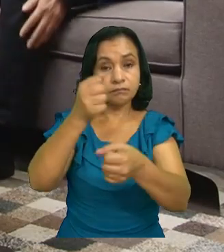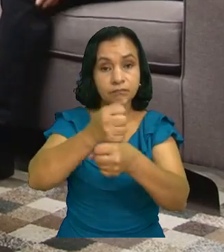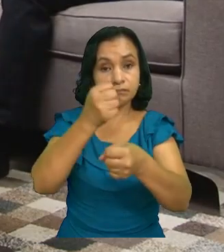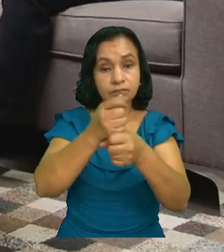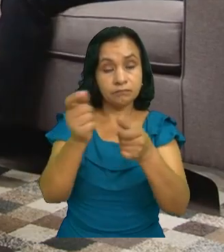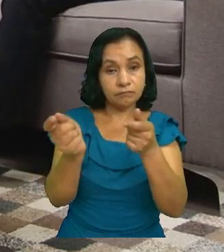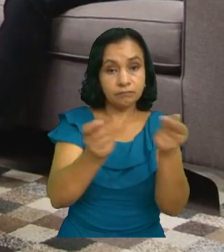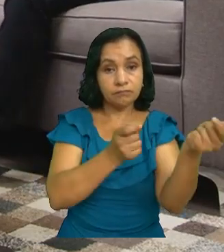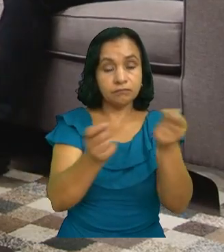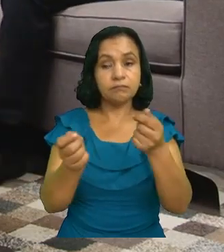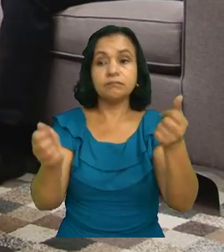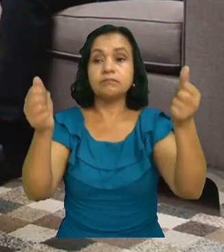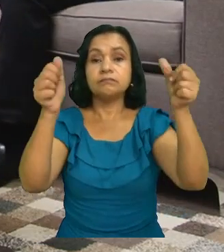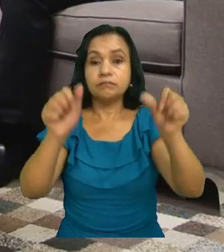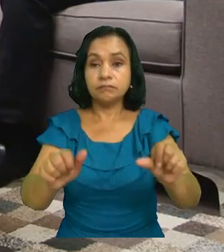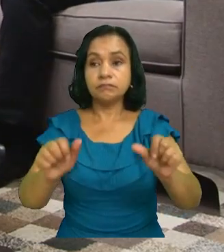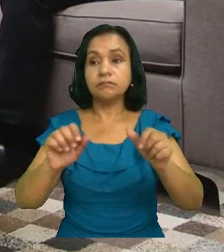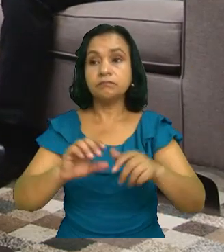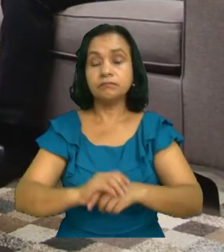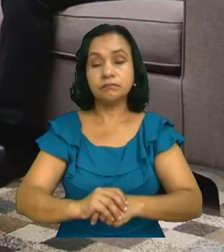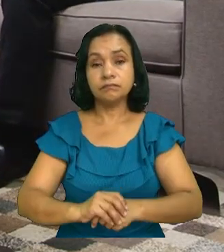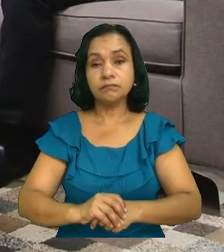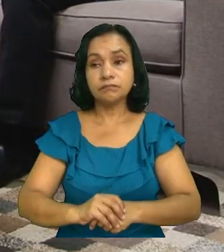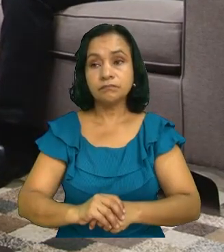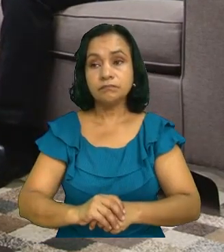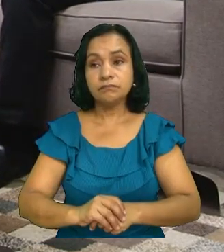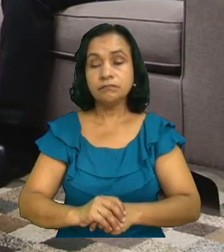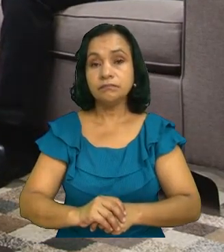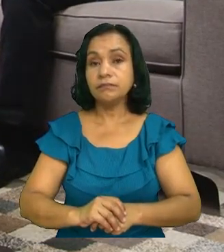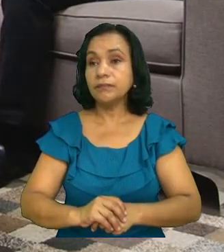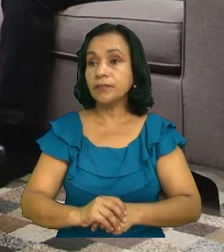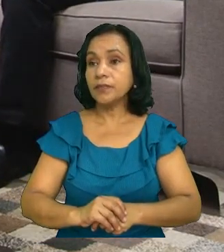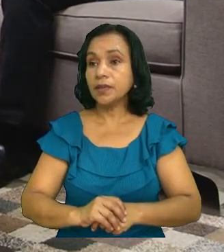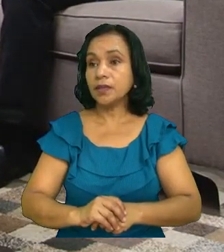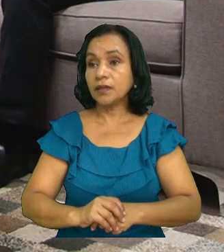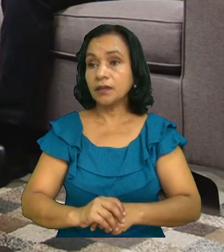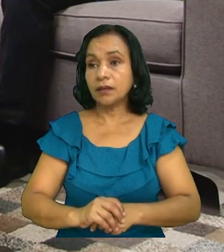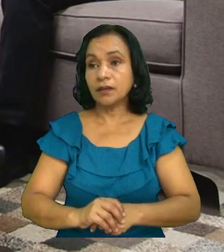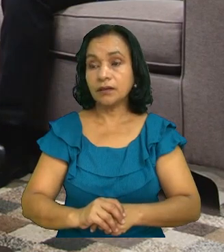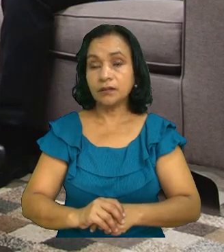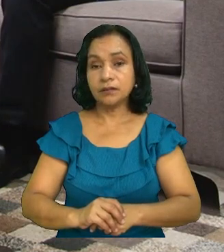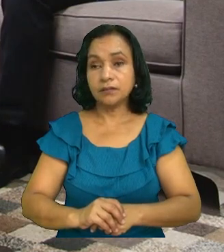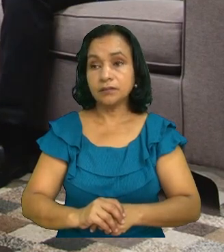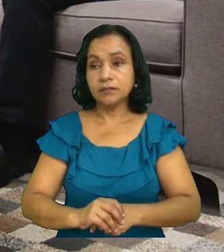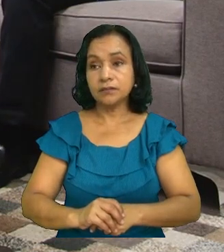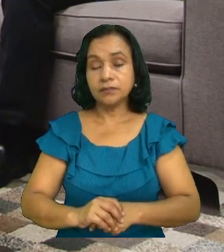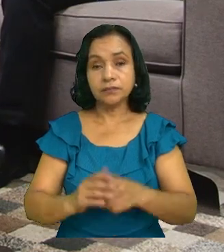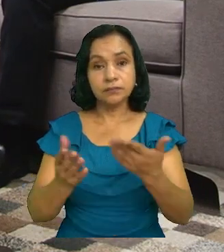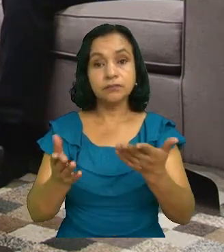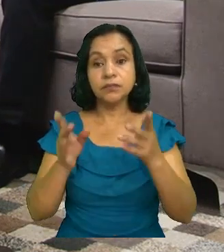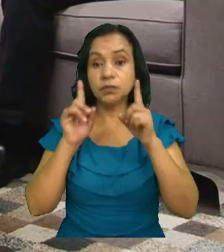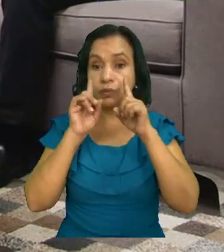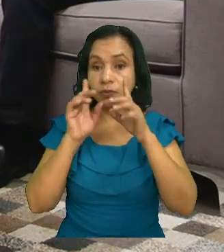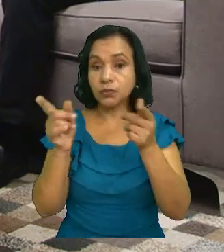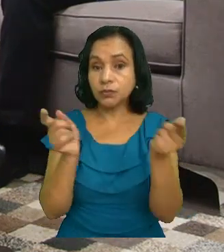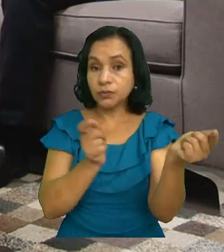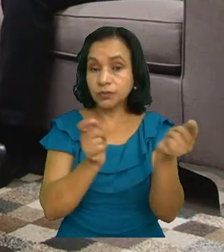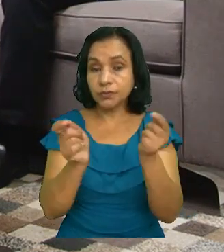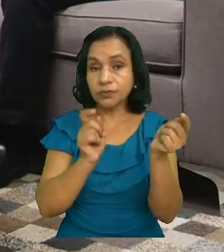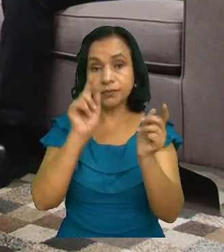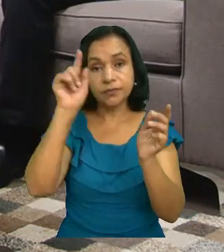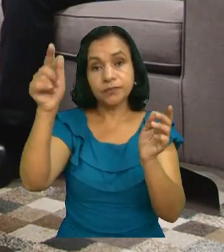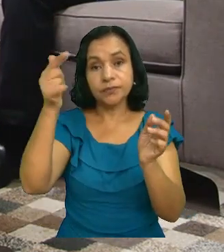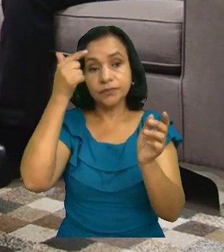están establecidas. Se respetan las medidas especiales que nuestro buen gobierno